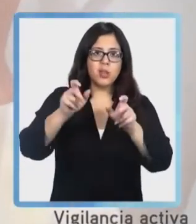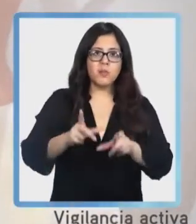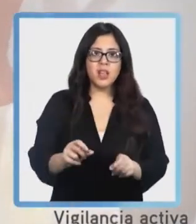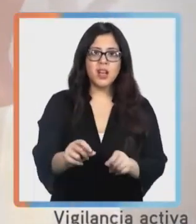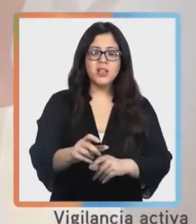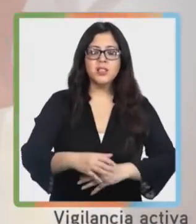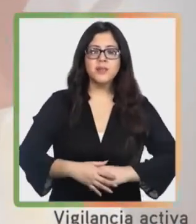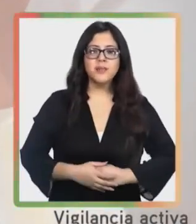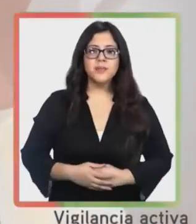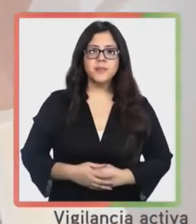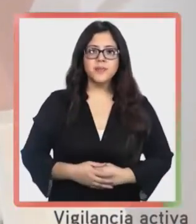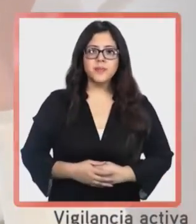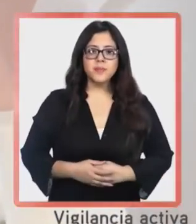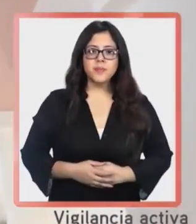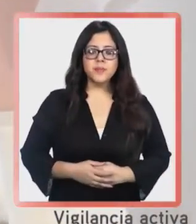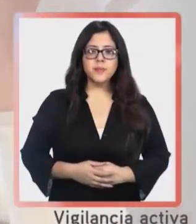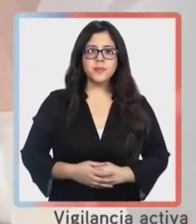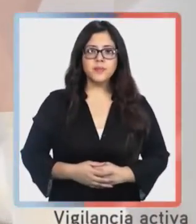cáncer